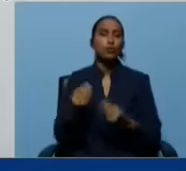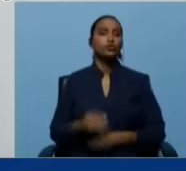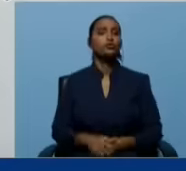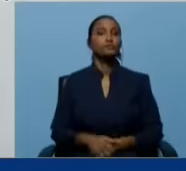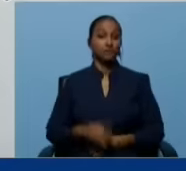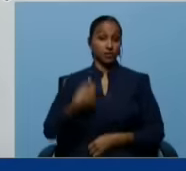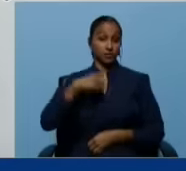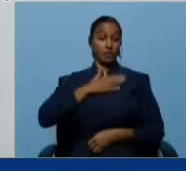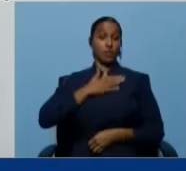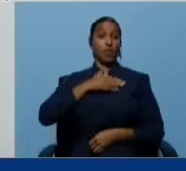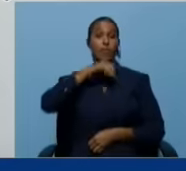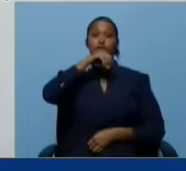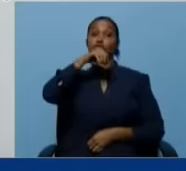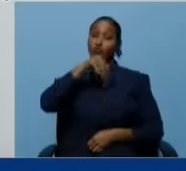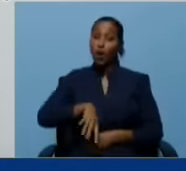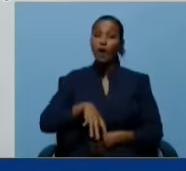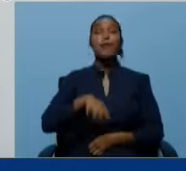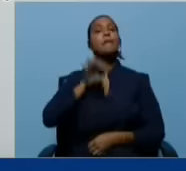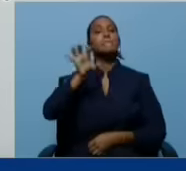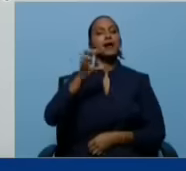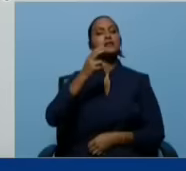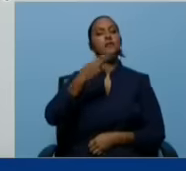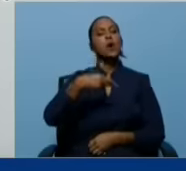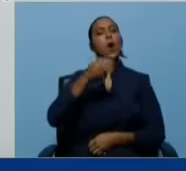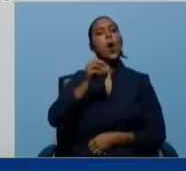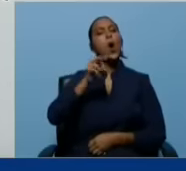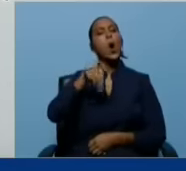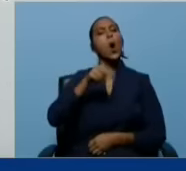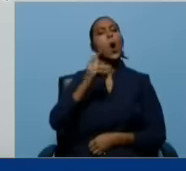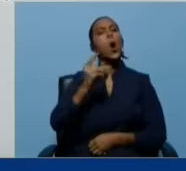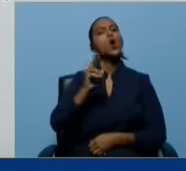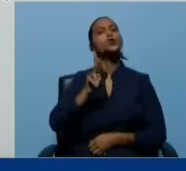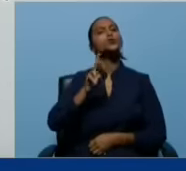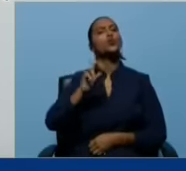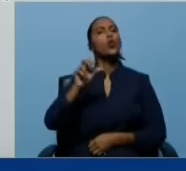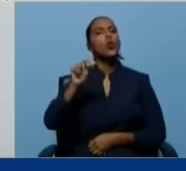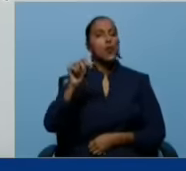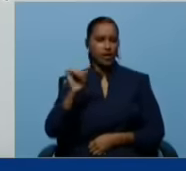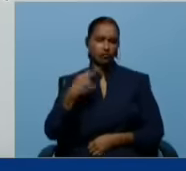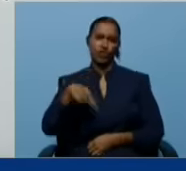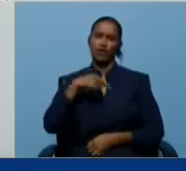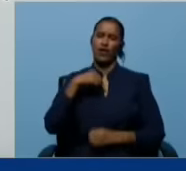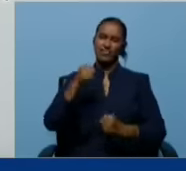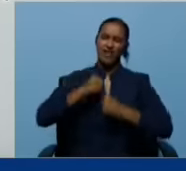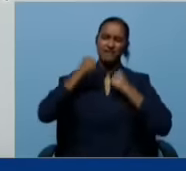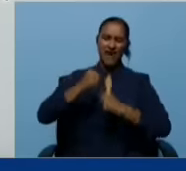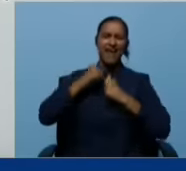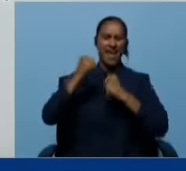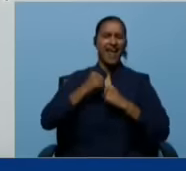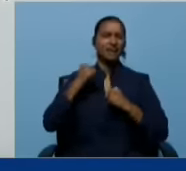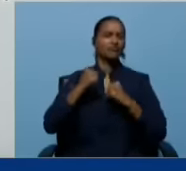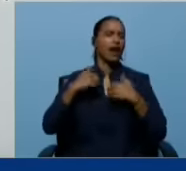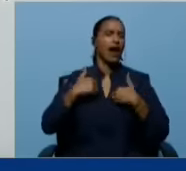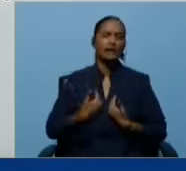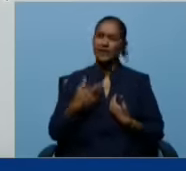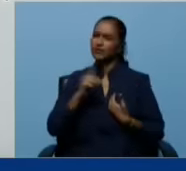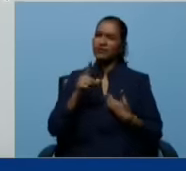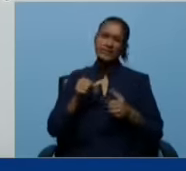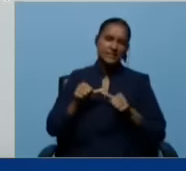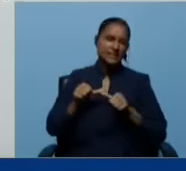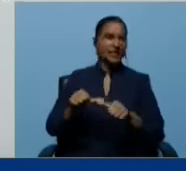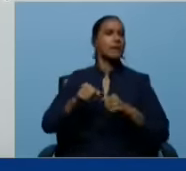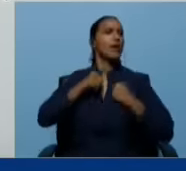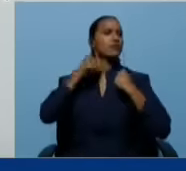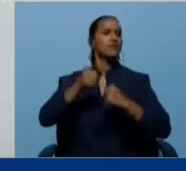la República de Honduras abogaremos siempre y defenderemos incansablemente los procesos propios de